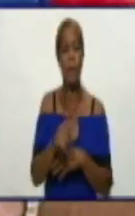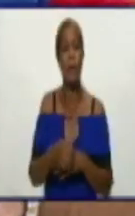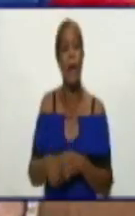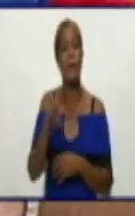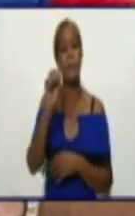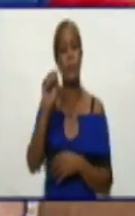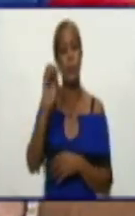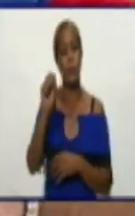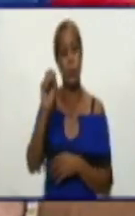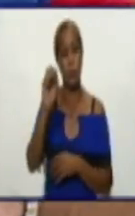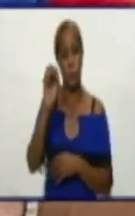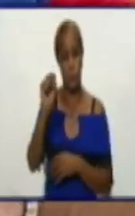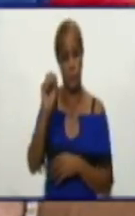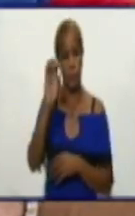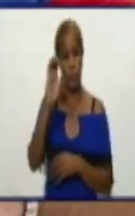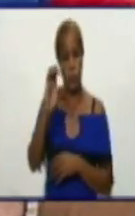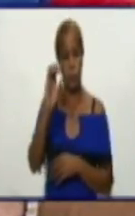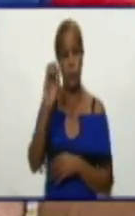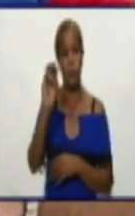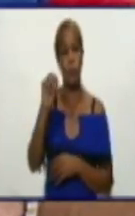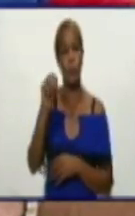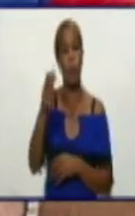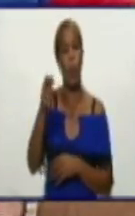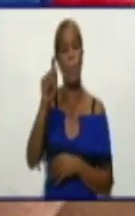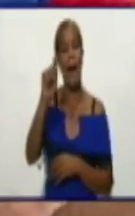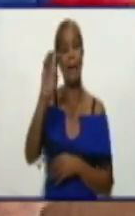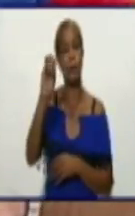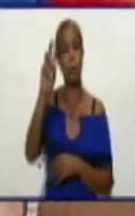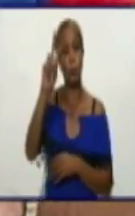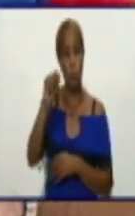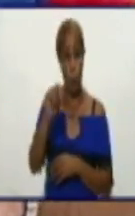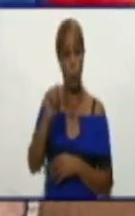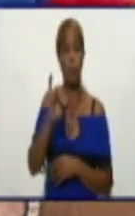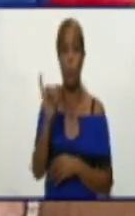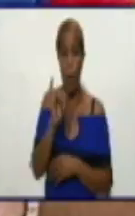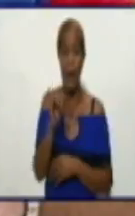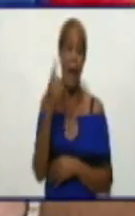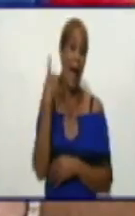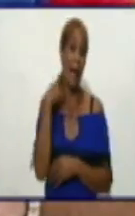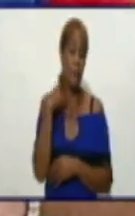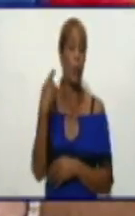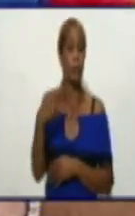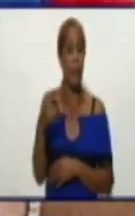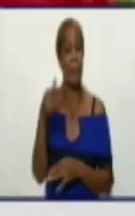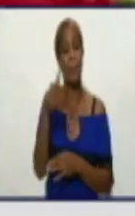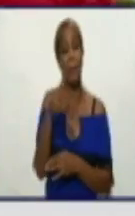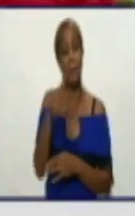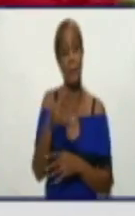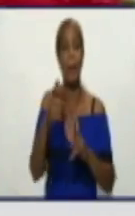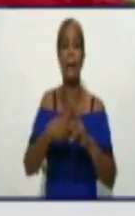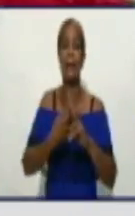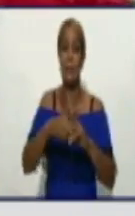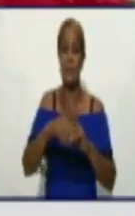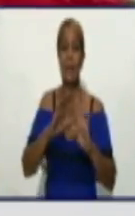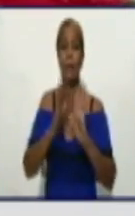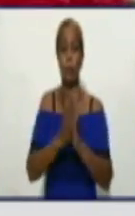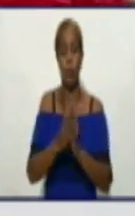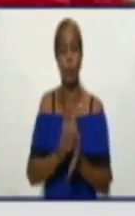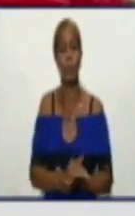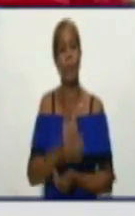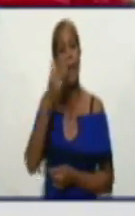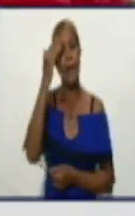actualizar ese certificado que tienen ellos. De no cumplir, se le elimina la circulación por las vías. Gracias a Carlos